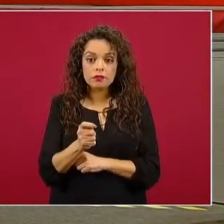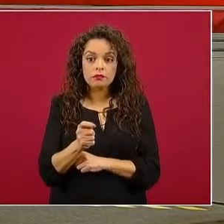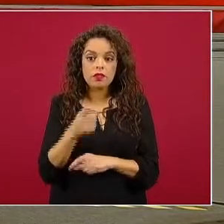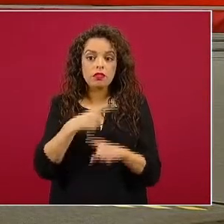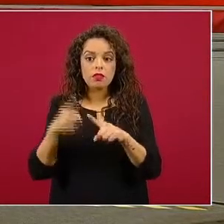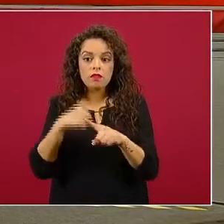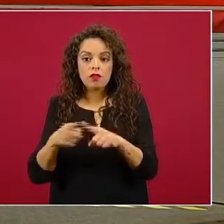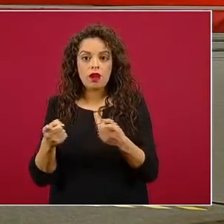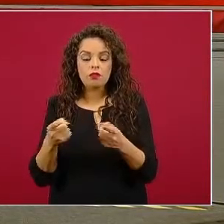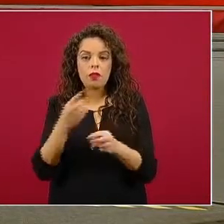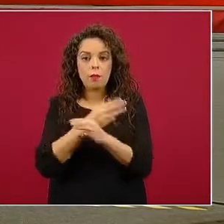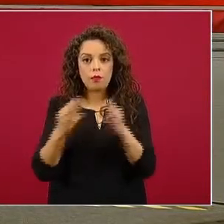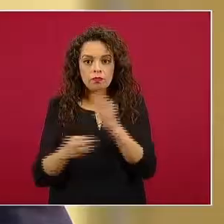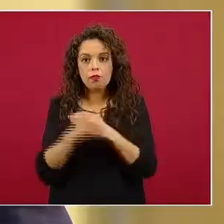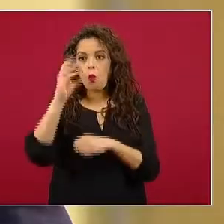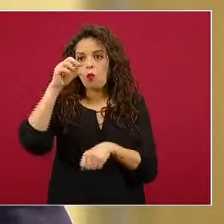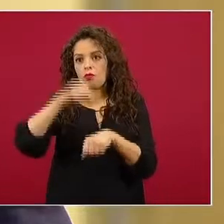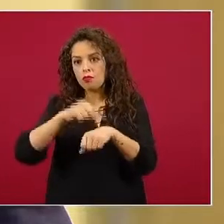equipos médicos,